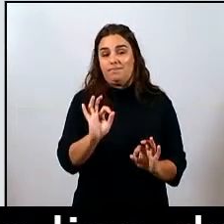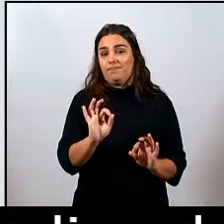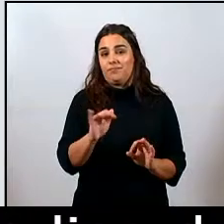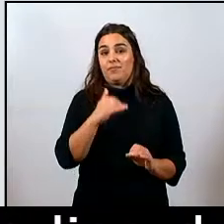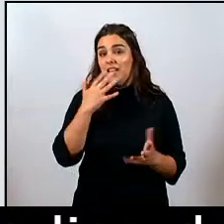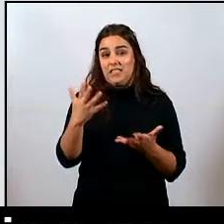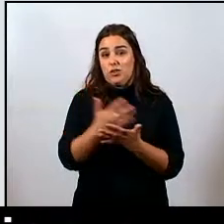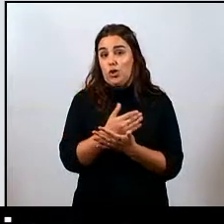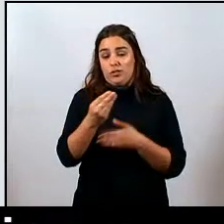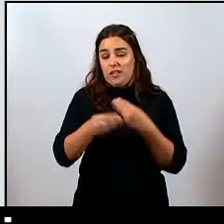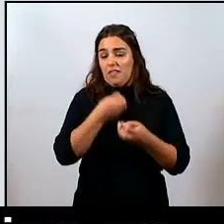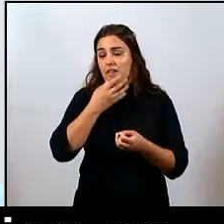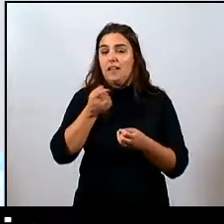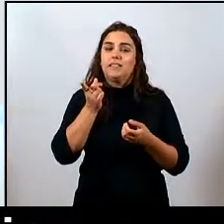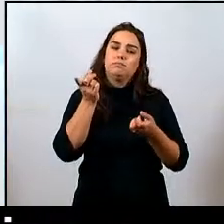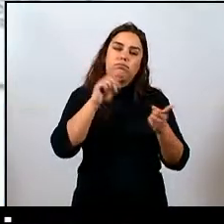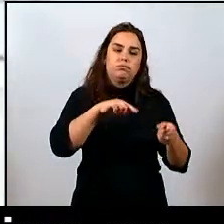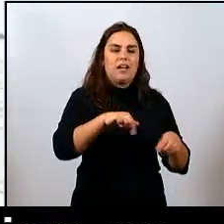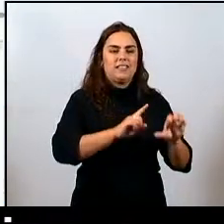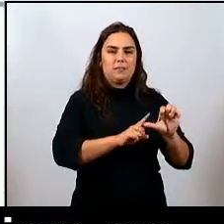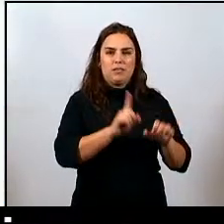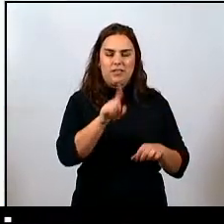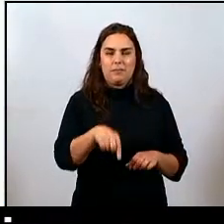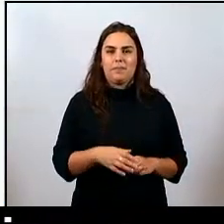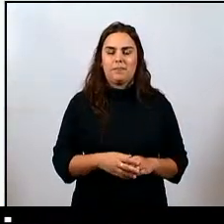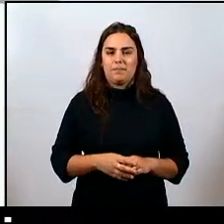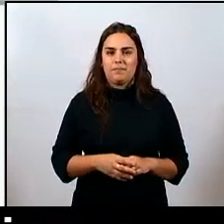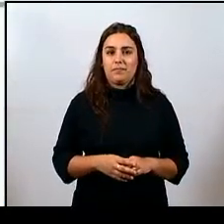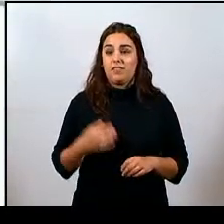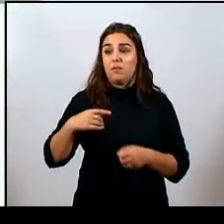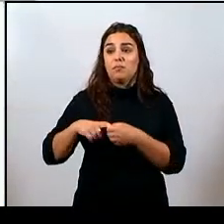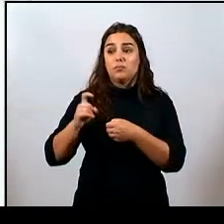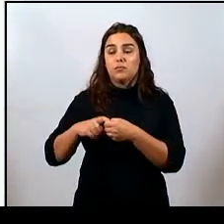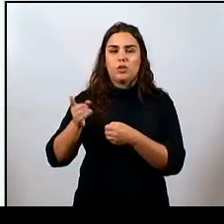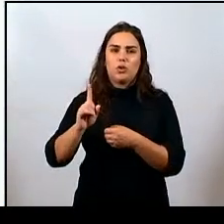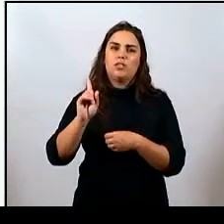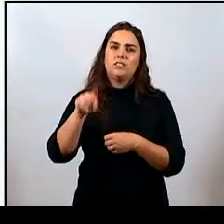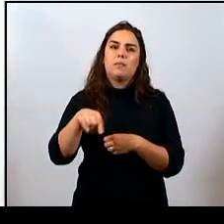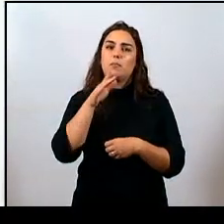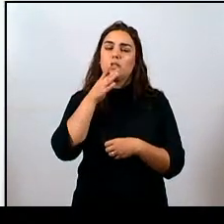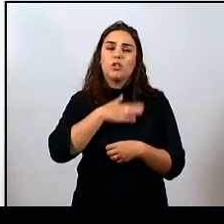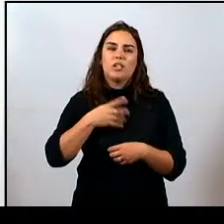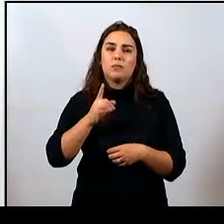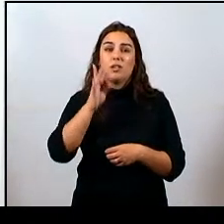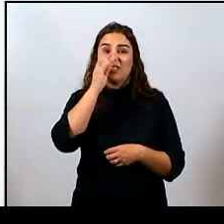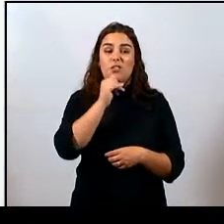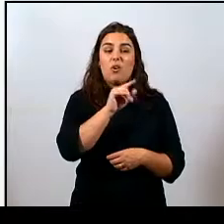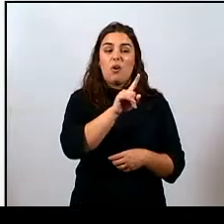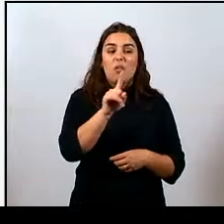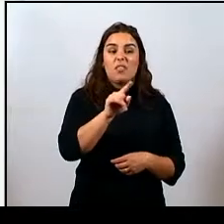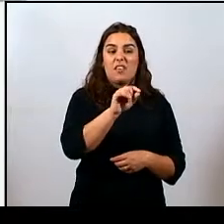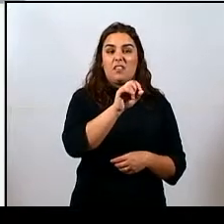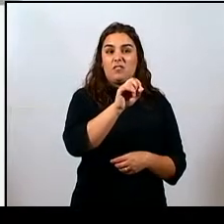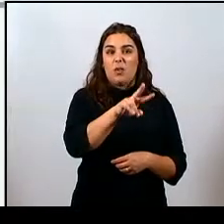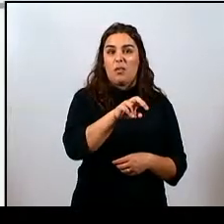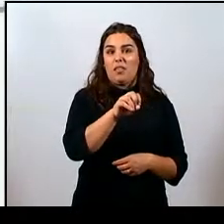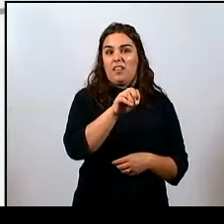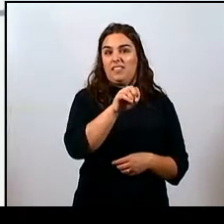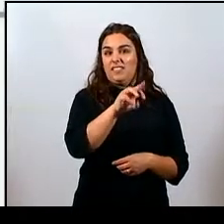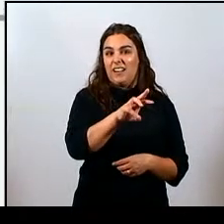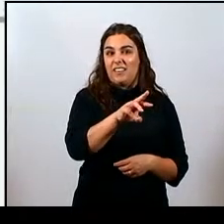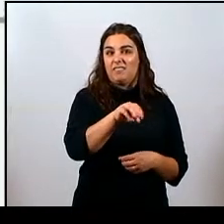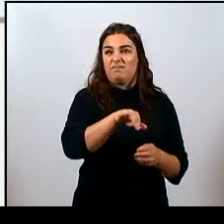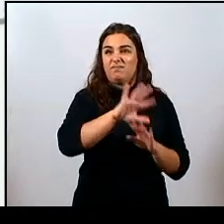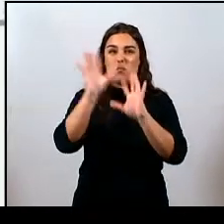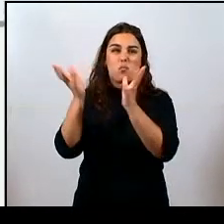prácticamente todo, pues en Extremadura también lo vamos a hacer. Pero no solo es por absentismo, es porque también lo que no queremos es que los niños de 11, 12 y 13 entren en el